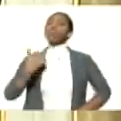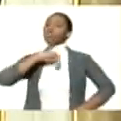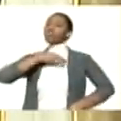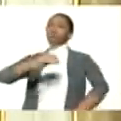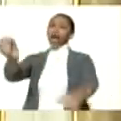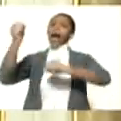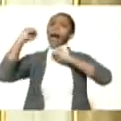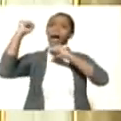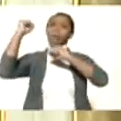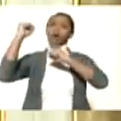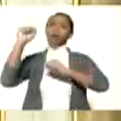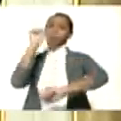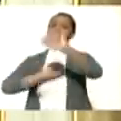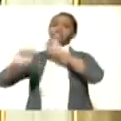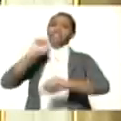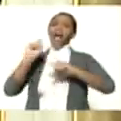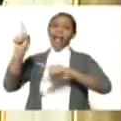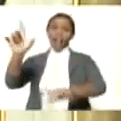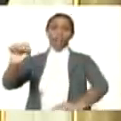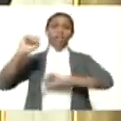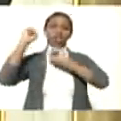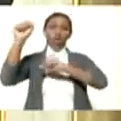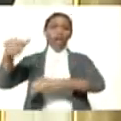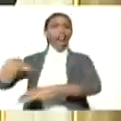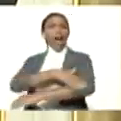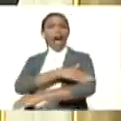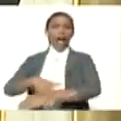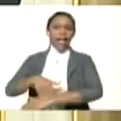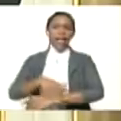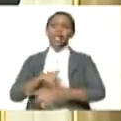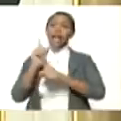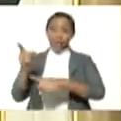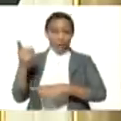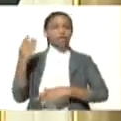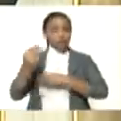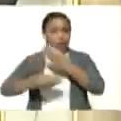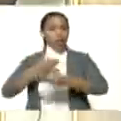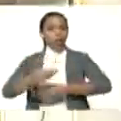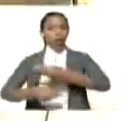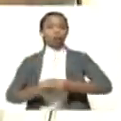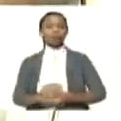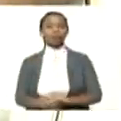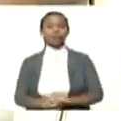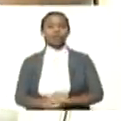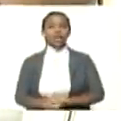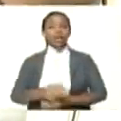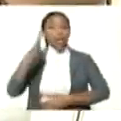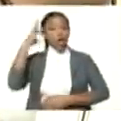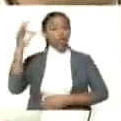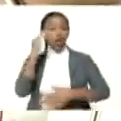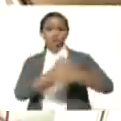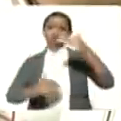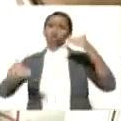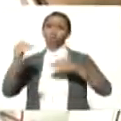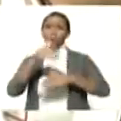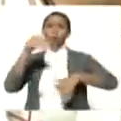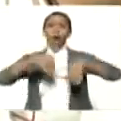ganado y vamos a defender esta victoria en las calles. Y así fue. Y el Consejo Supremo